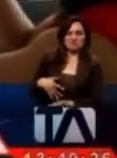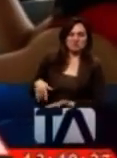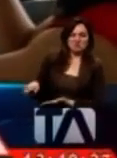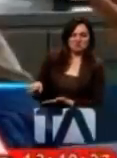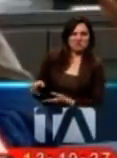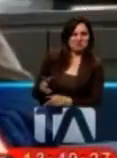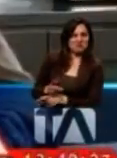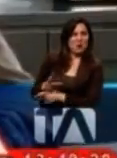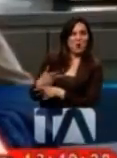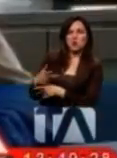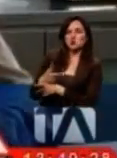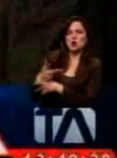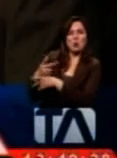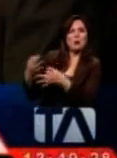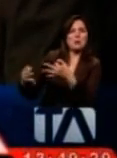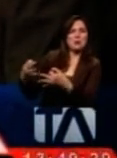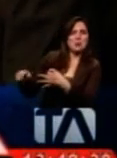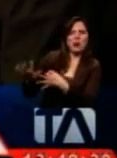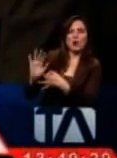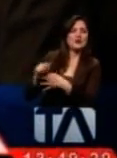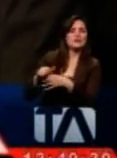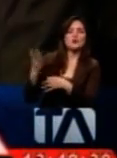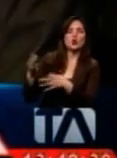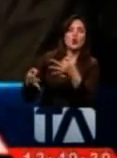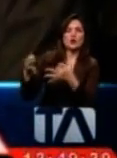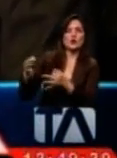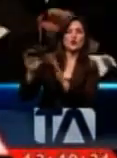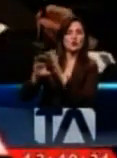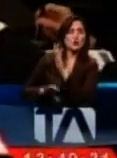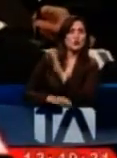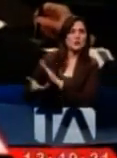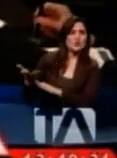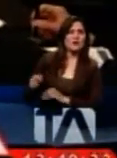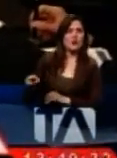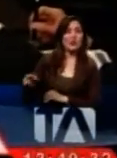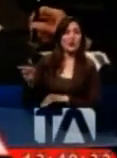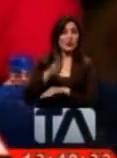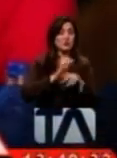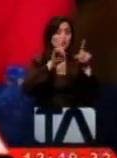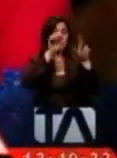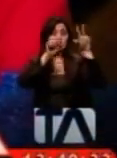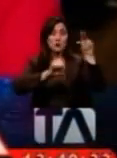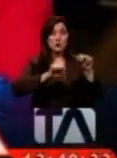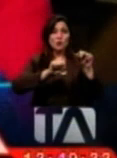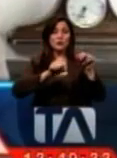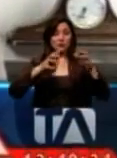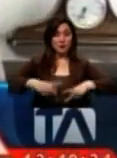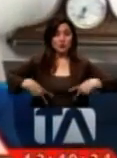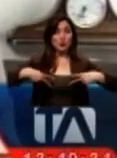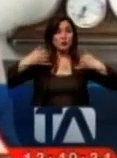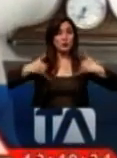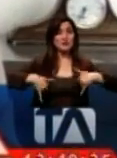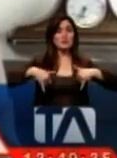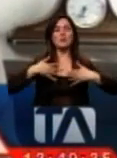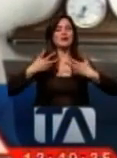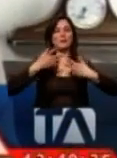duda que tiene Francisco Jiménez, pues la Corte inadmitió un pedido con el que buscaba ir a consulta para que no se dé la reelección indefinida. Hasta ahora